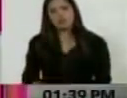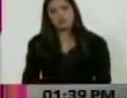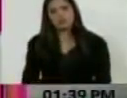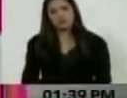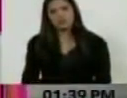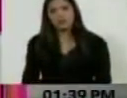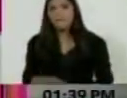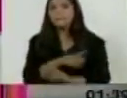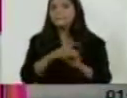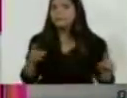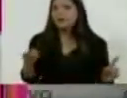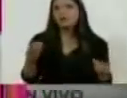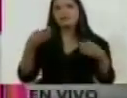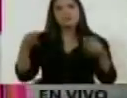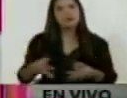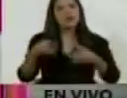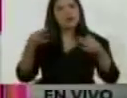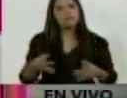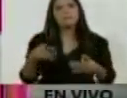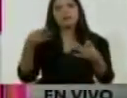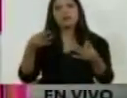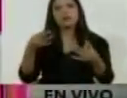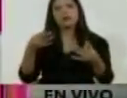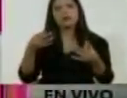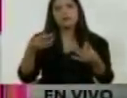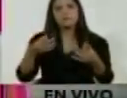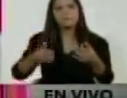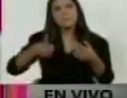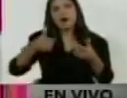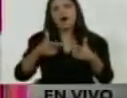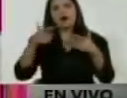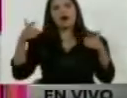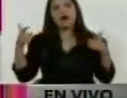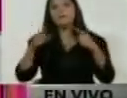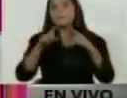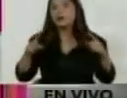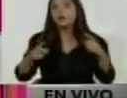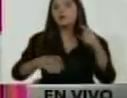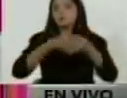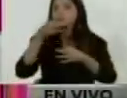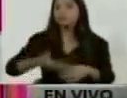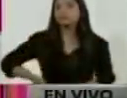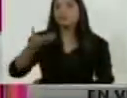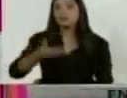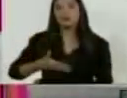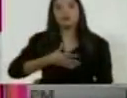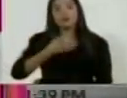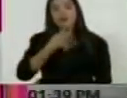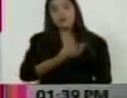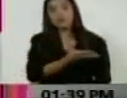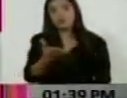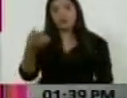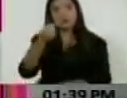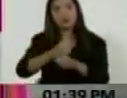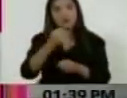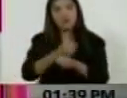Y cada vez más con menos. Eso es una clave que yo les dejo a ustedes, trabajadores,